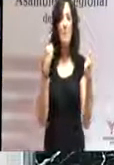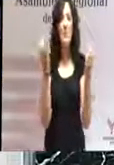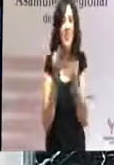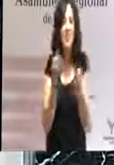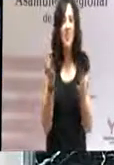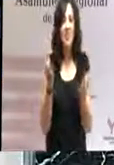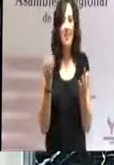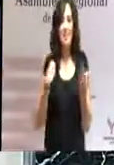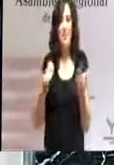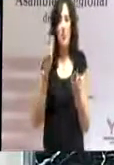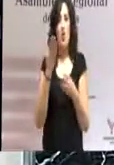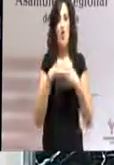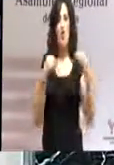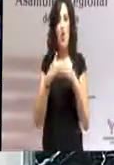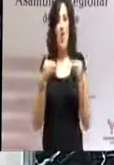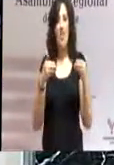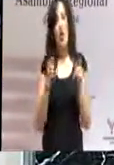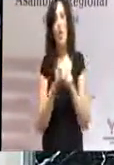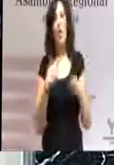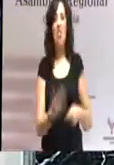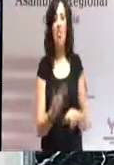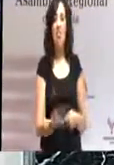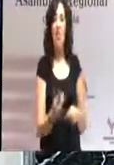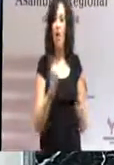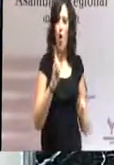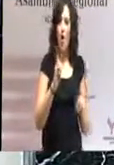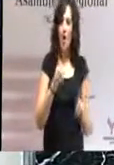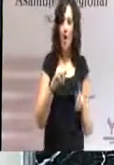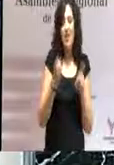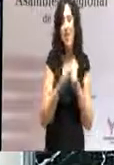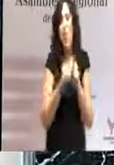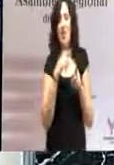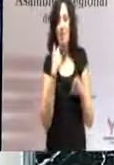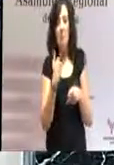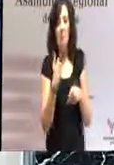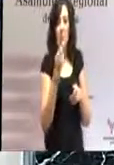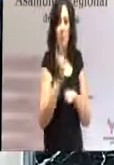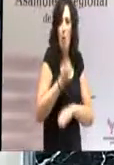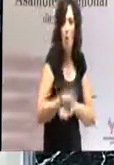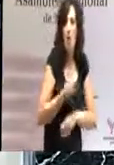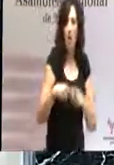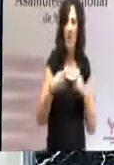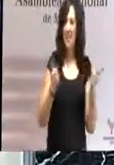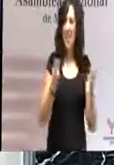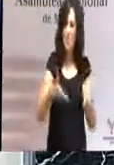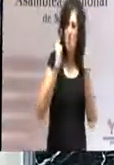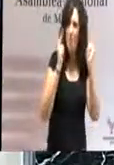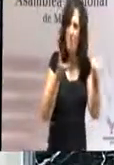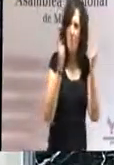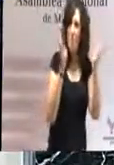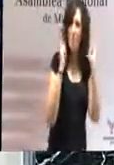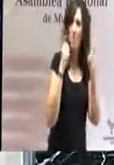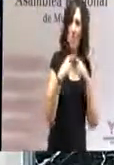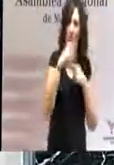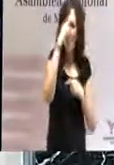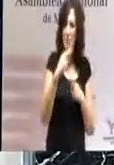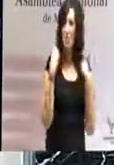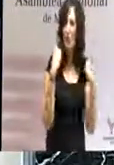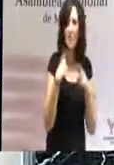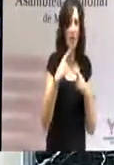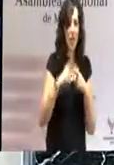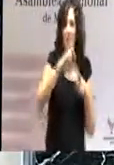no nos merecemos una democracia low cost, una democracia de todo a cien. Y no podemos permitirles a ustedes que sigan faltando al respeto a